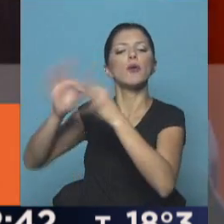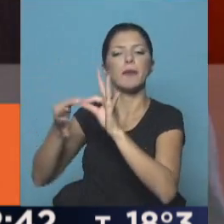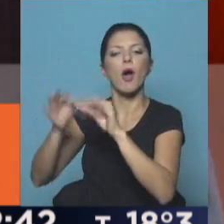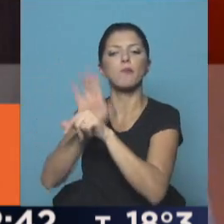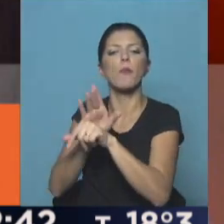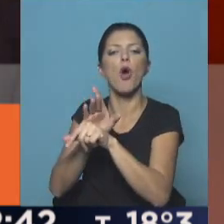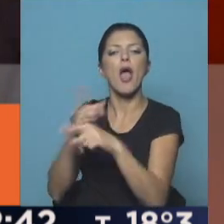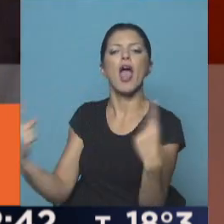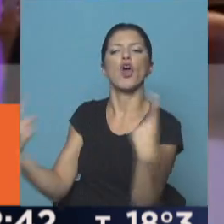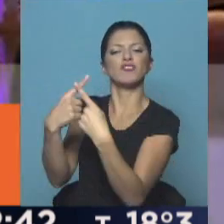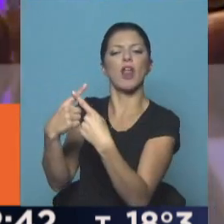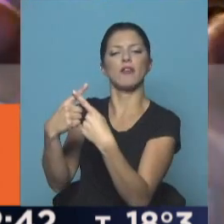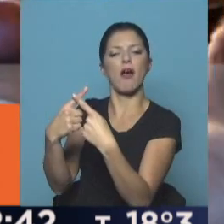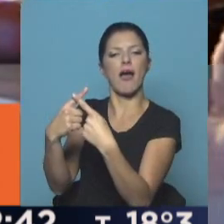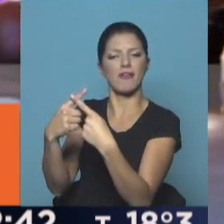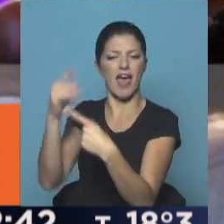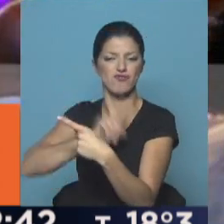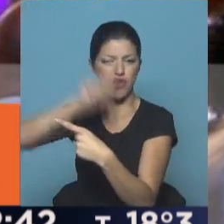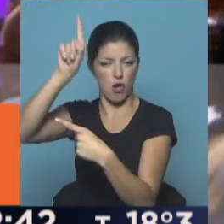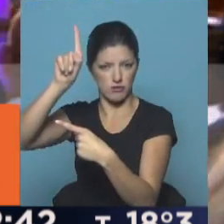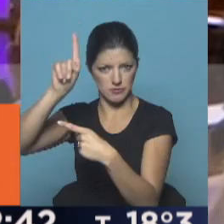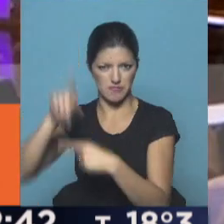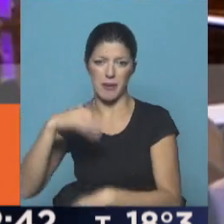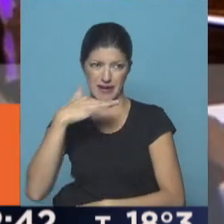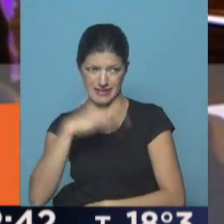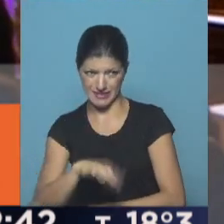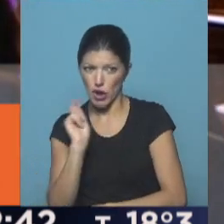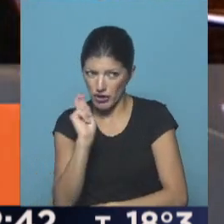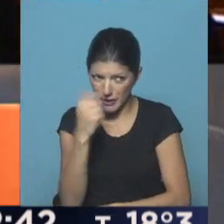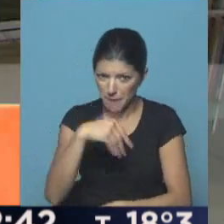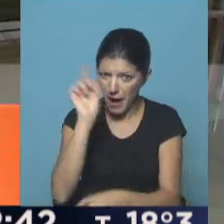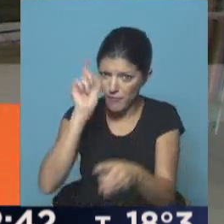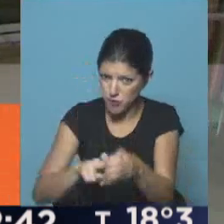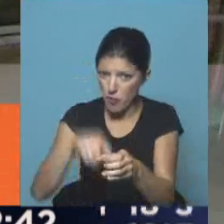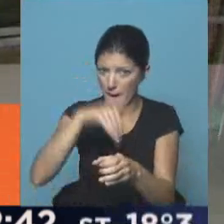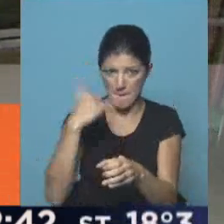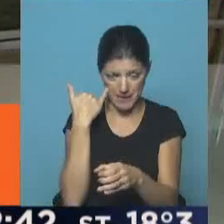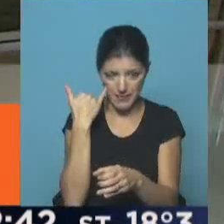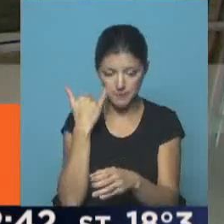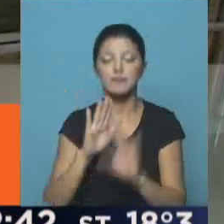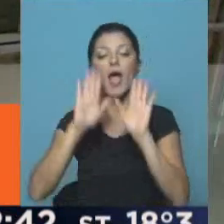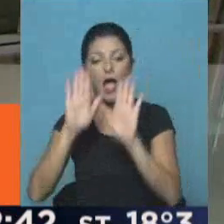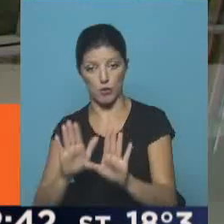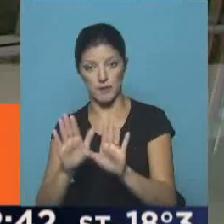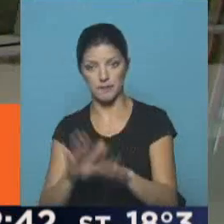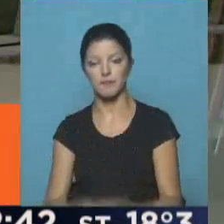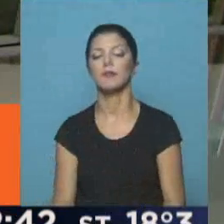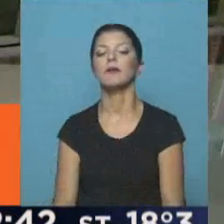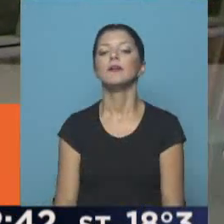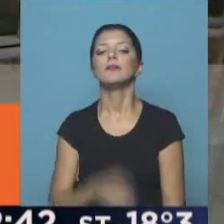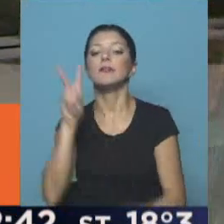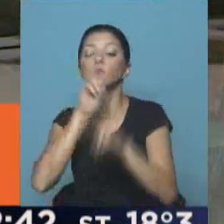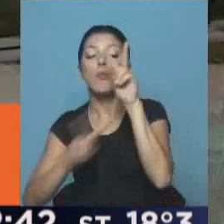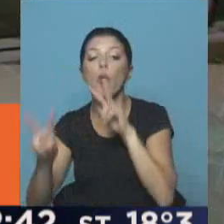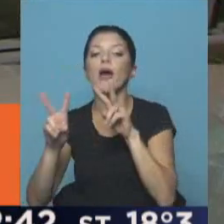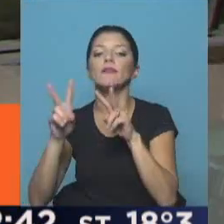anticristo. O sea, para que tengamos más o menos una idea de con quién va a gobernar Theresa May. Sin embargo, el DUP está a favor de un Brexit blando y no de un